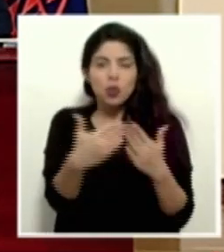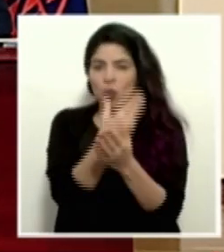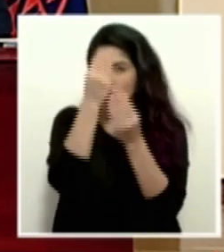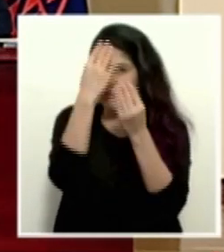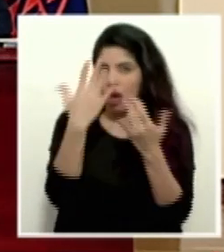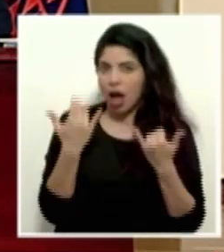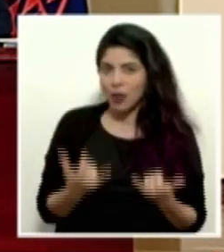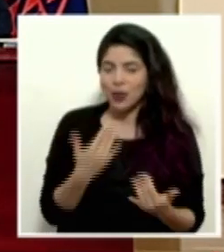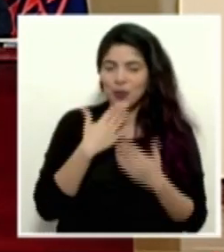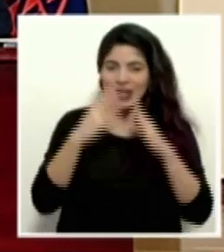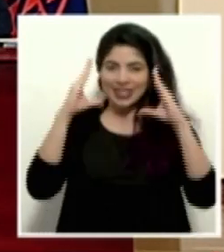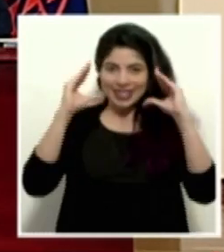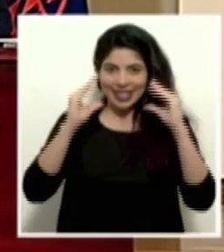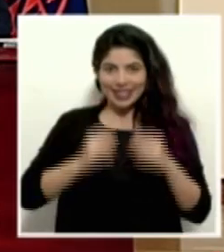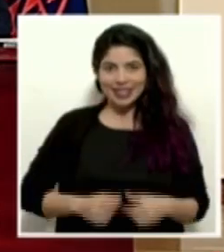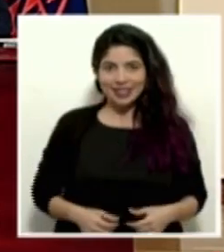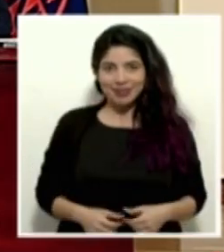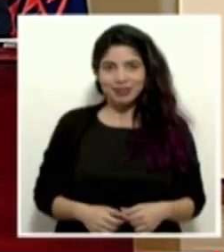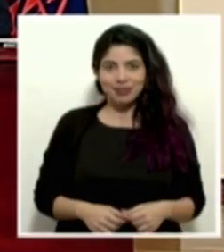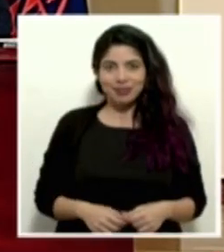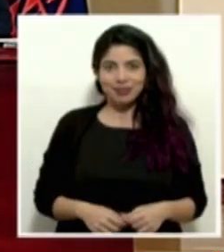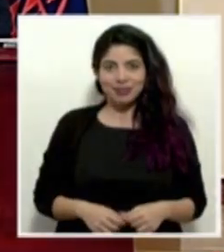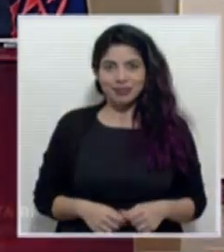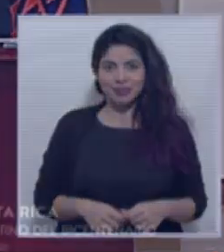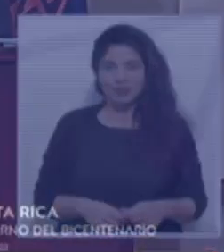nueva actualización muy buenas tardes gracias ¡Gracias!